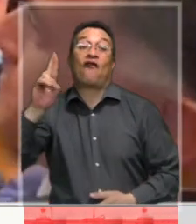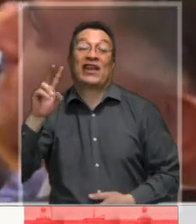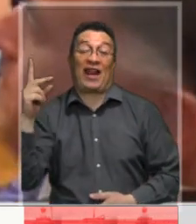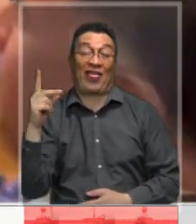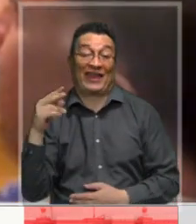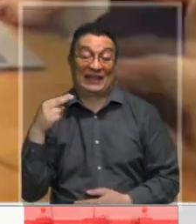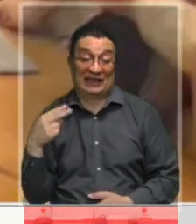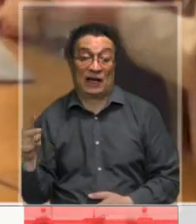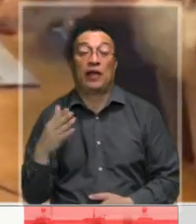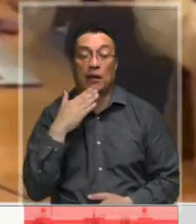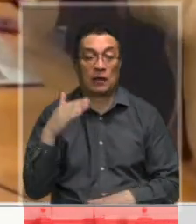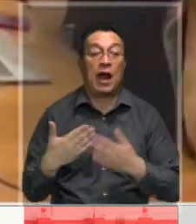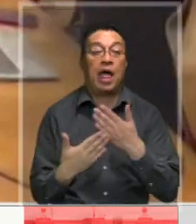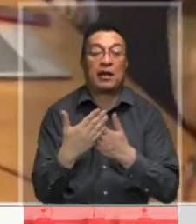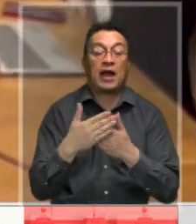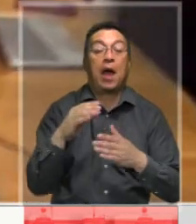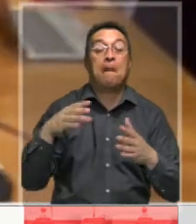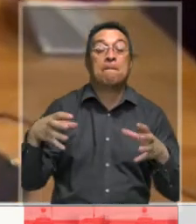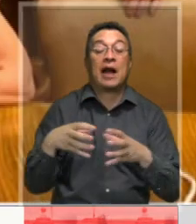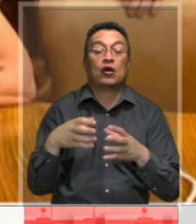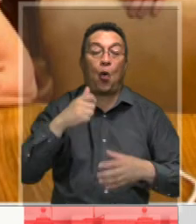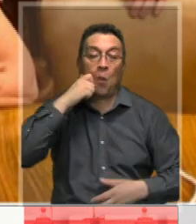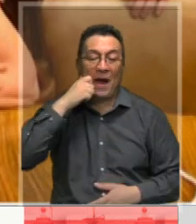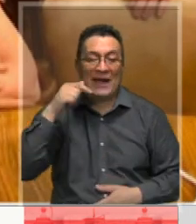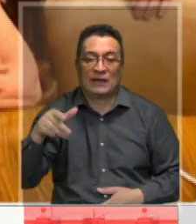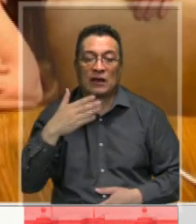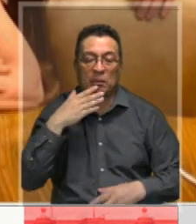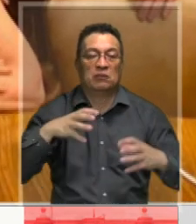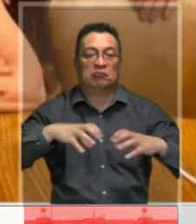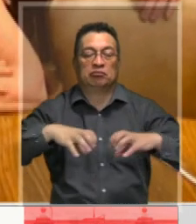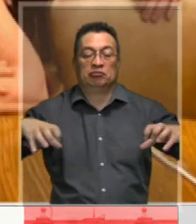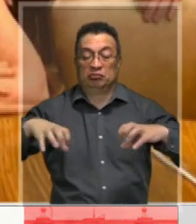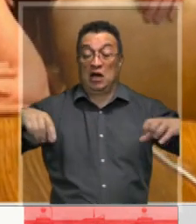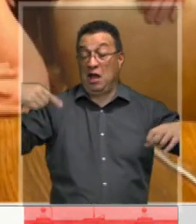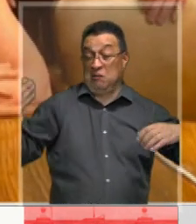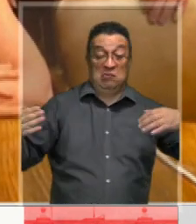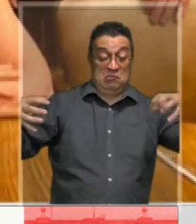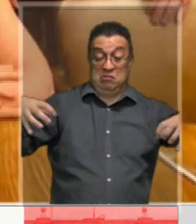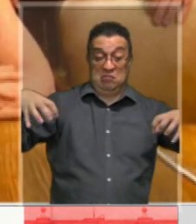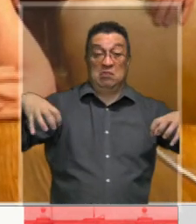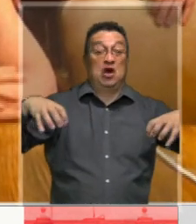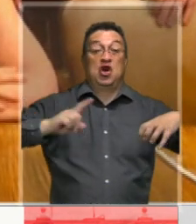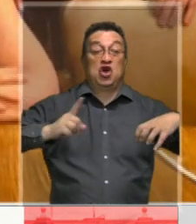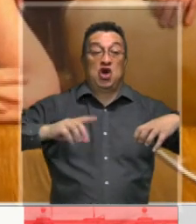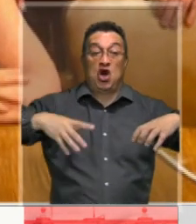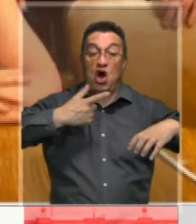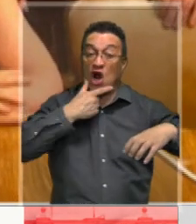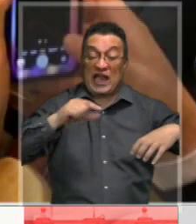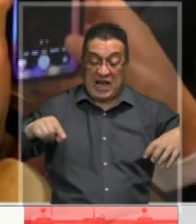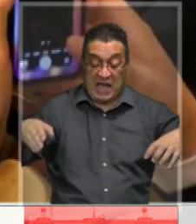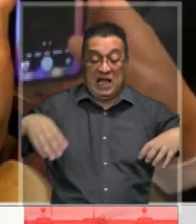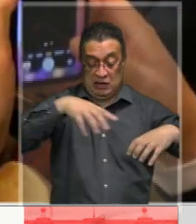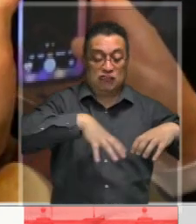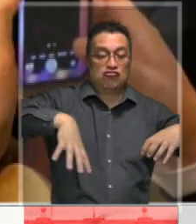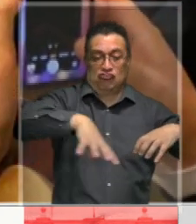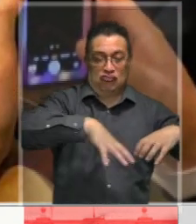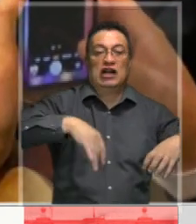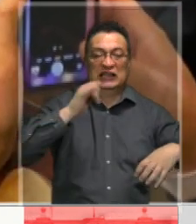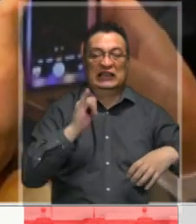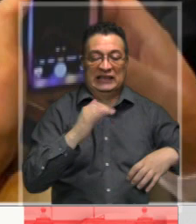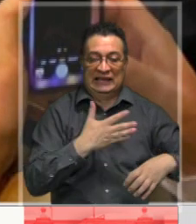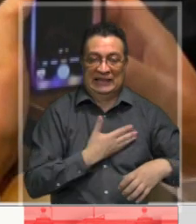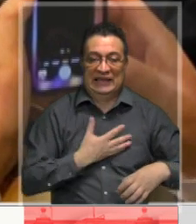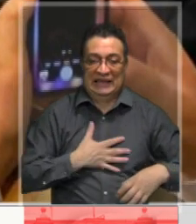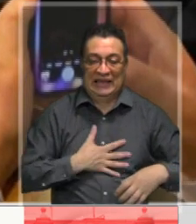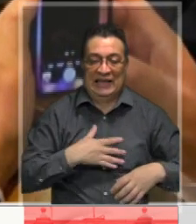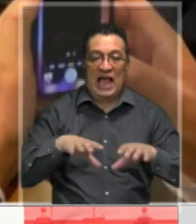hoy día en la mañana, Partido Humanista. Entonces, si cruje desde los costados es porque es ancho y flota. De hecho, bueno, es el